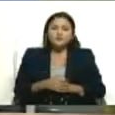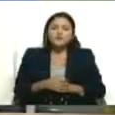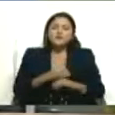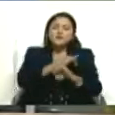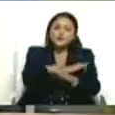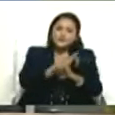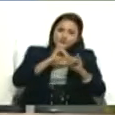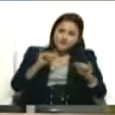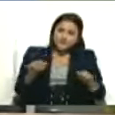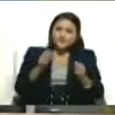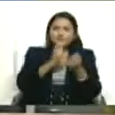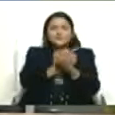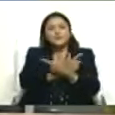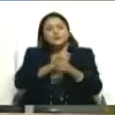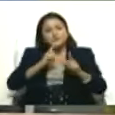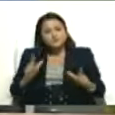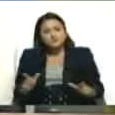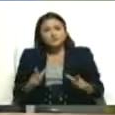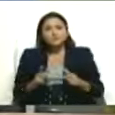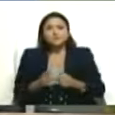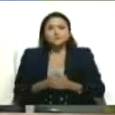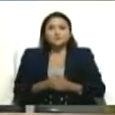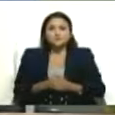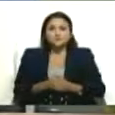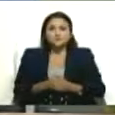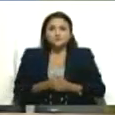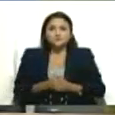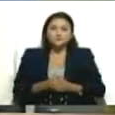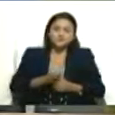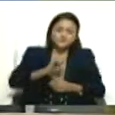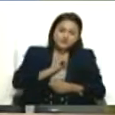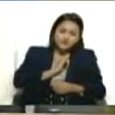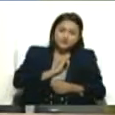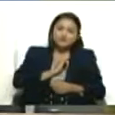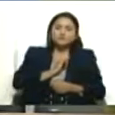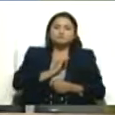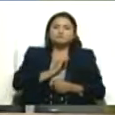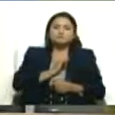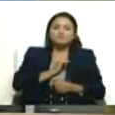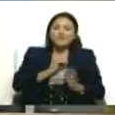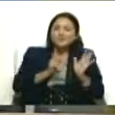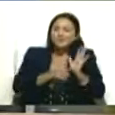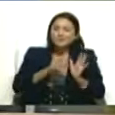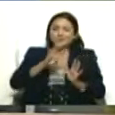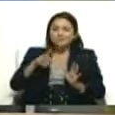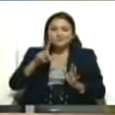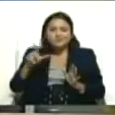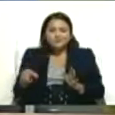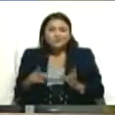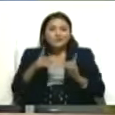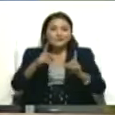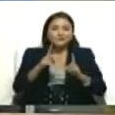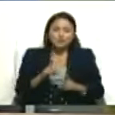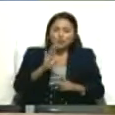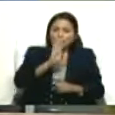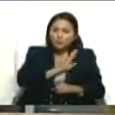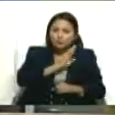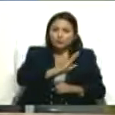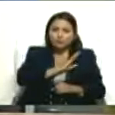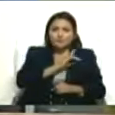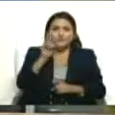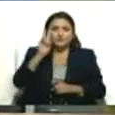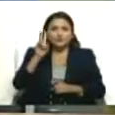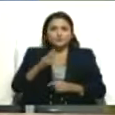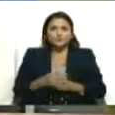independencia, libertad, soberanía, inmunidad, integridad territorial y autodeterminación